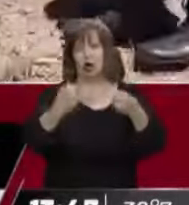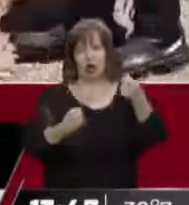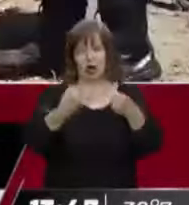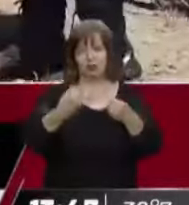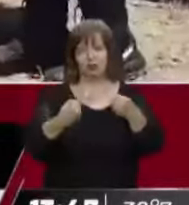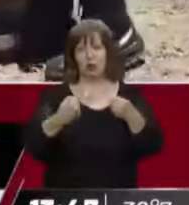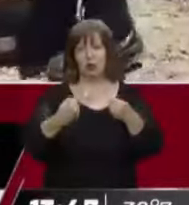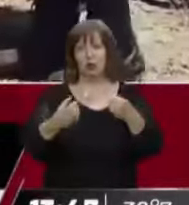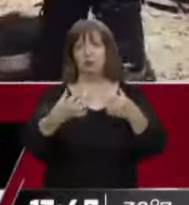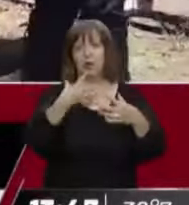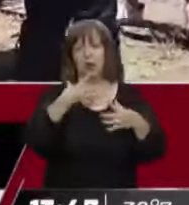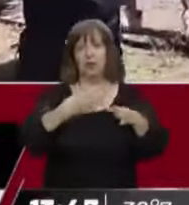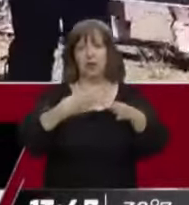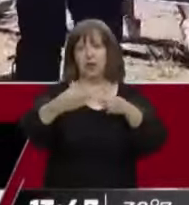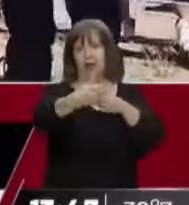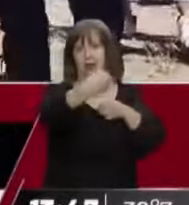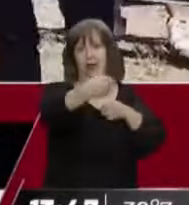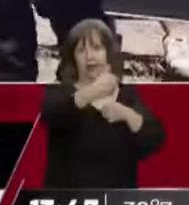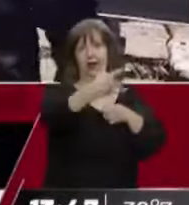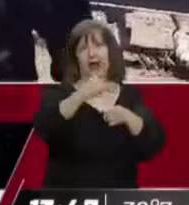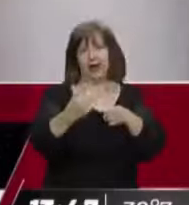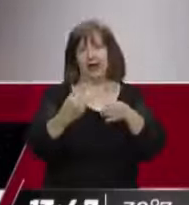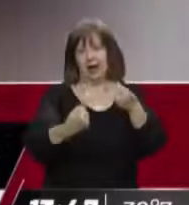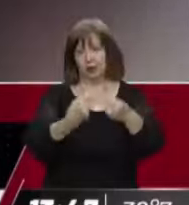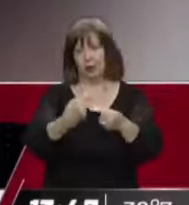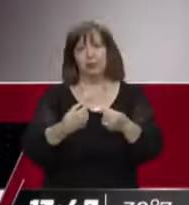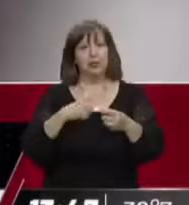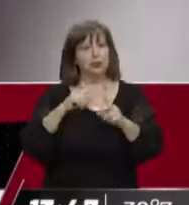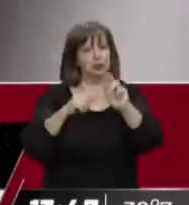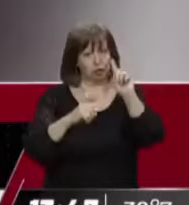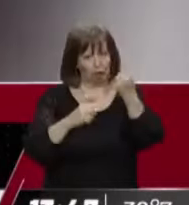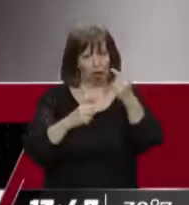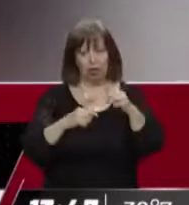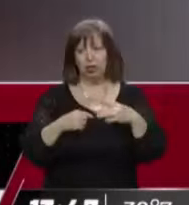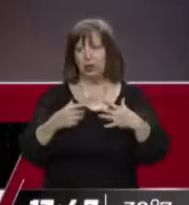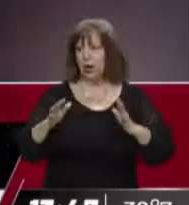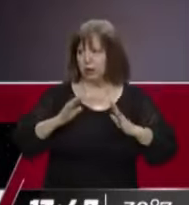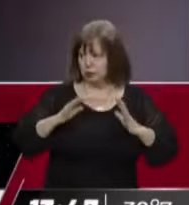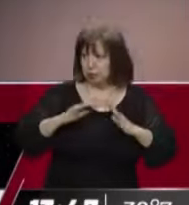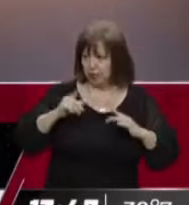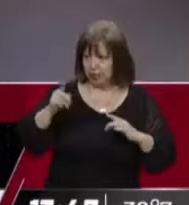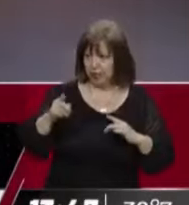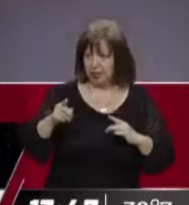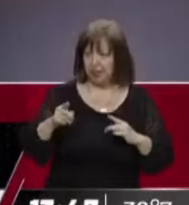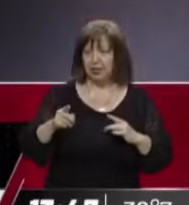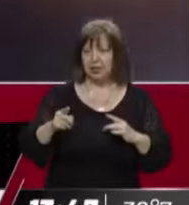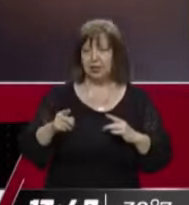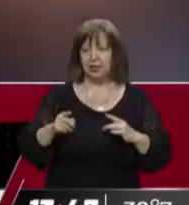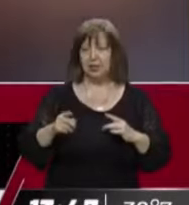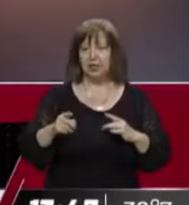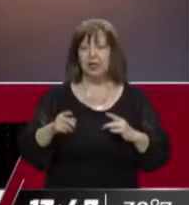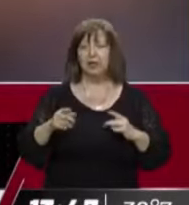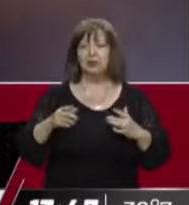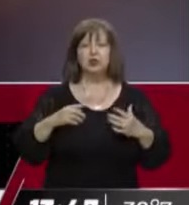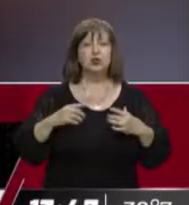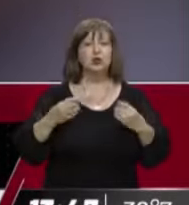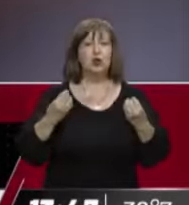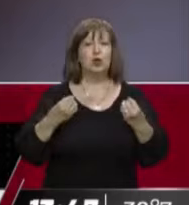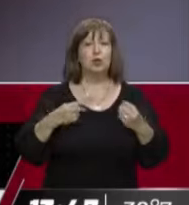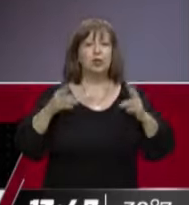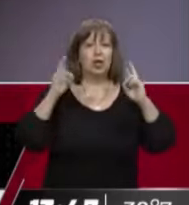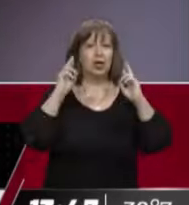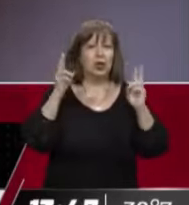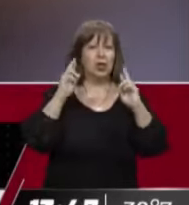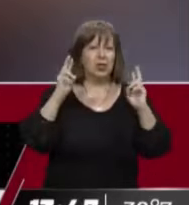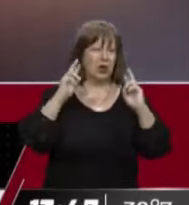venían automóviles por el acceso. Bien, asustados me imagino por la situación, porque pasó a toda velocidad. Conmovido por el